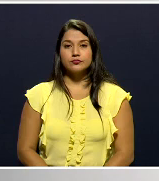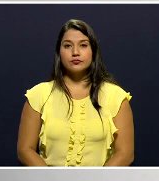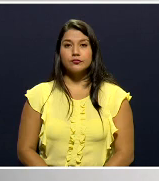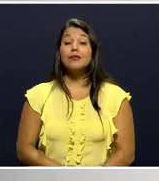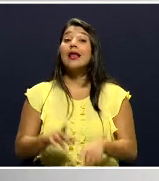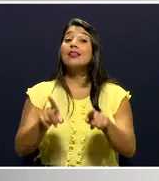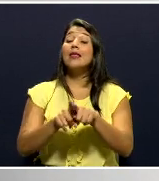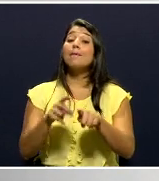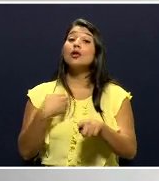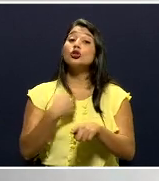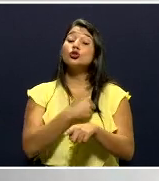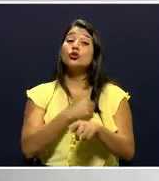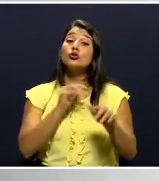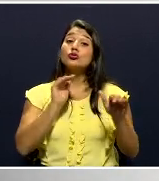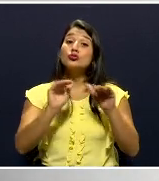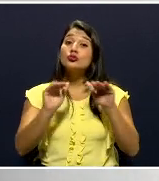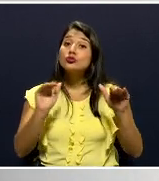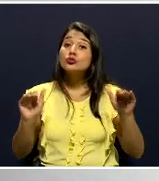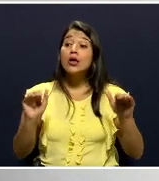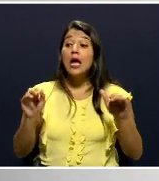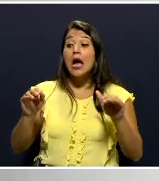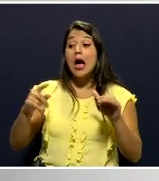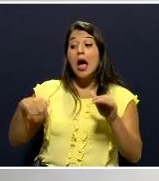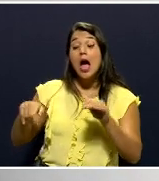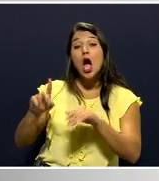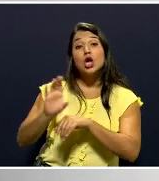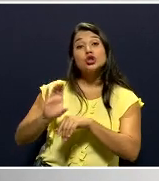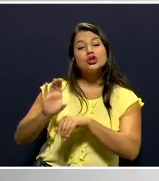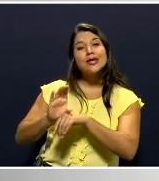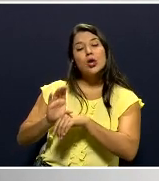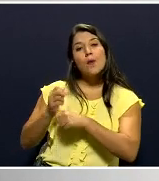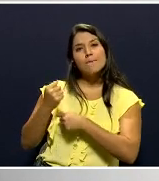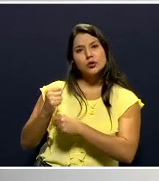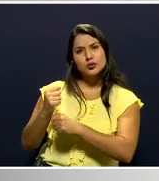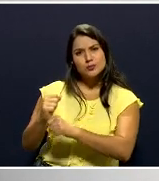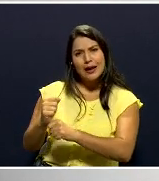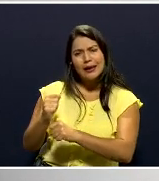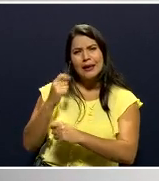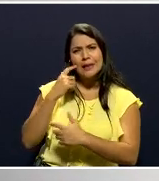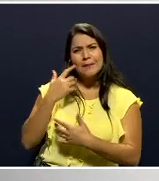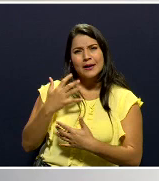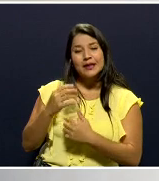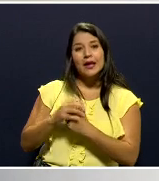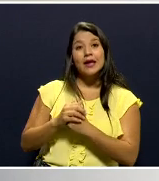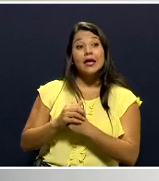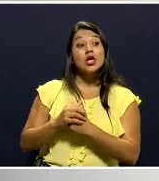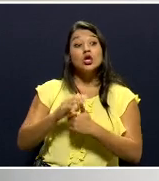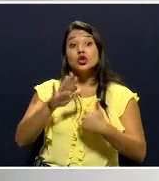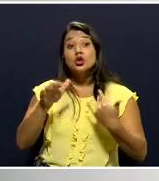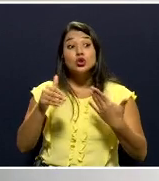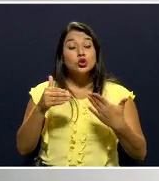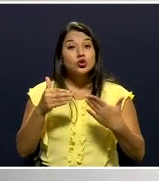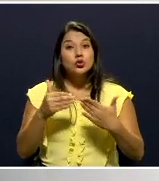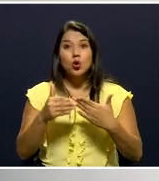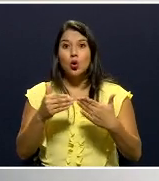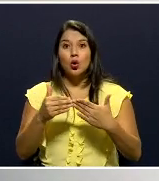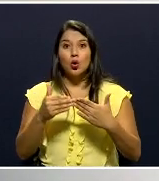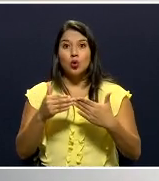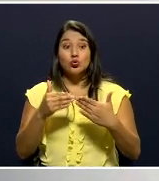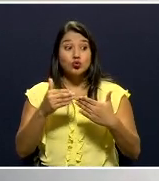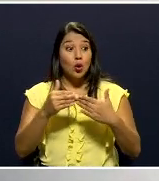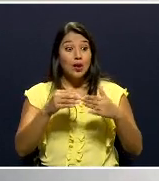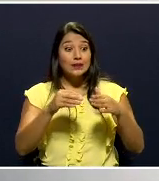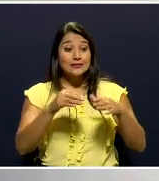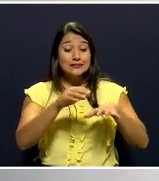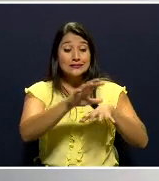También hacemos un llamado a través de los consejos municipales, esa es la intención, de que los patentados cumplan estrictamente las órdenes del